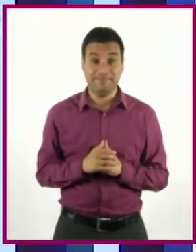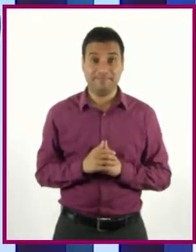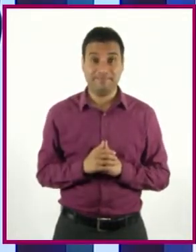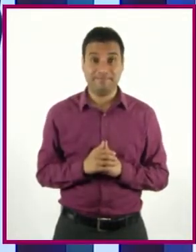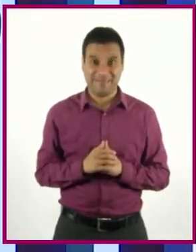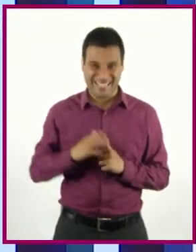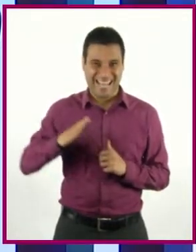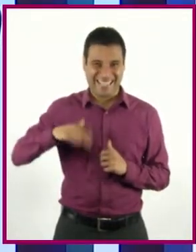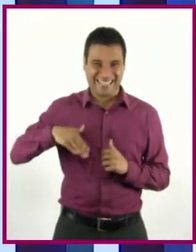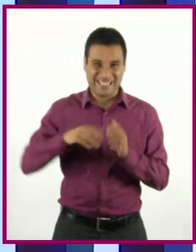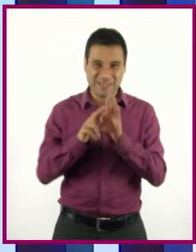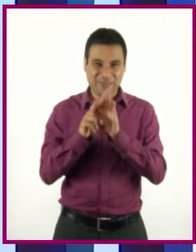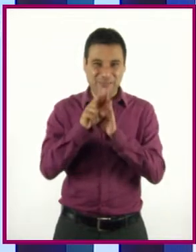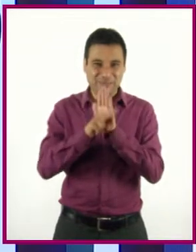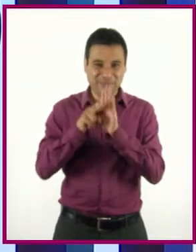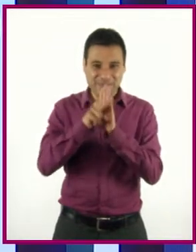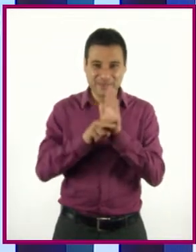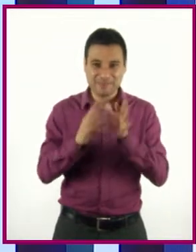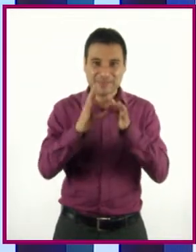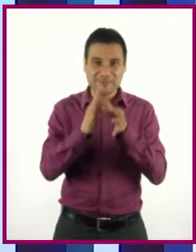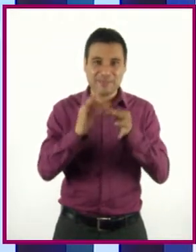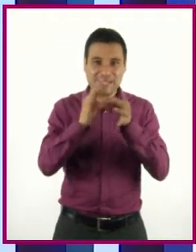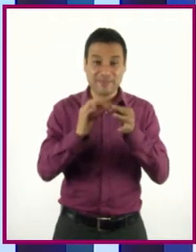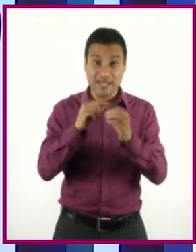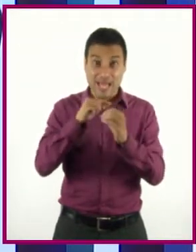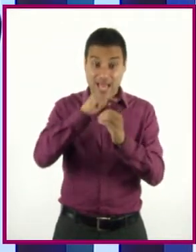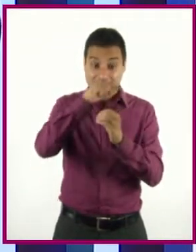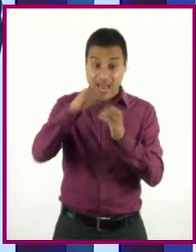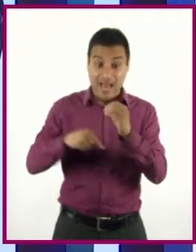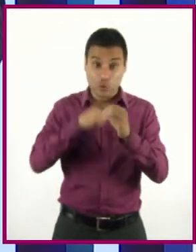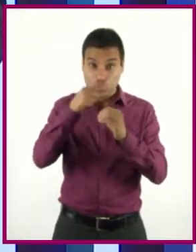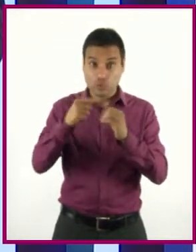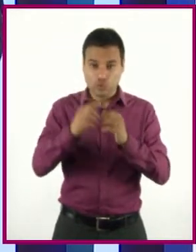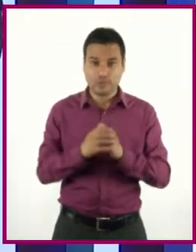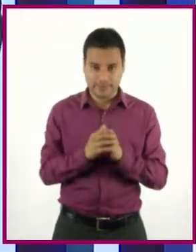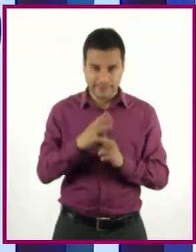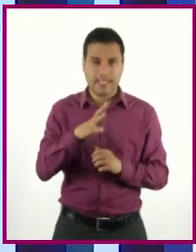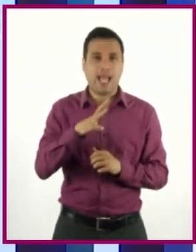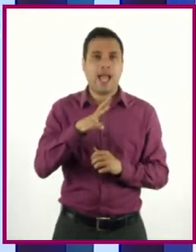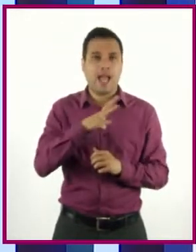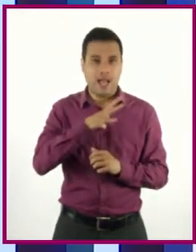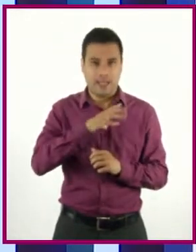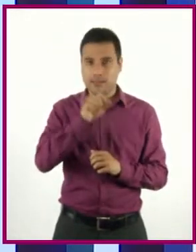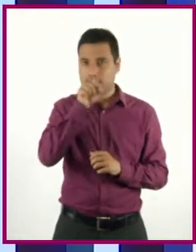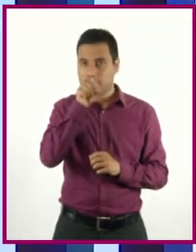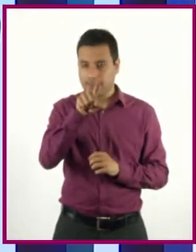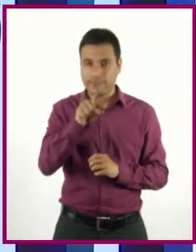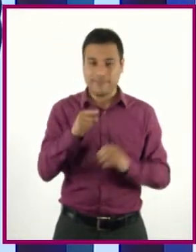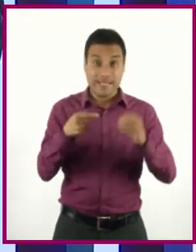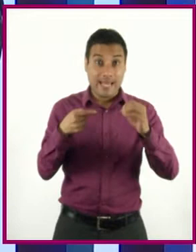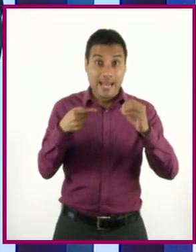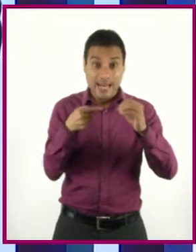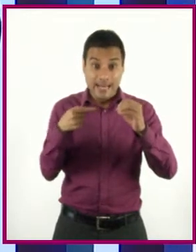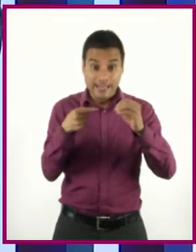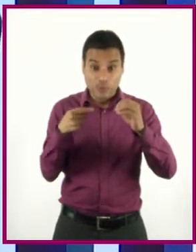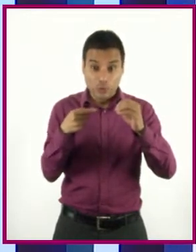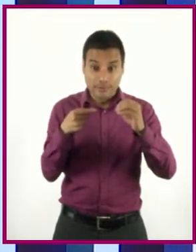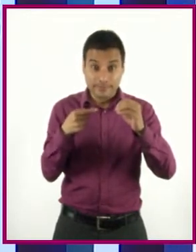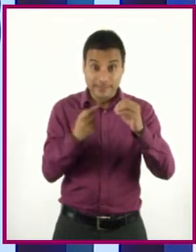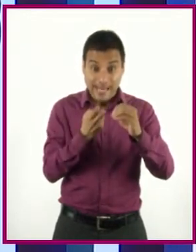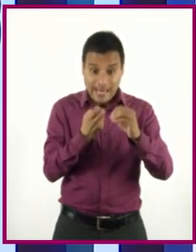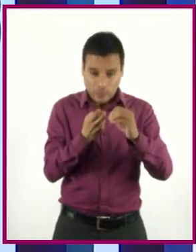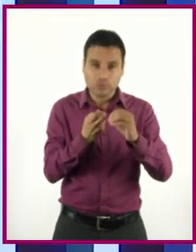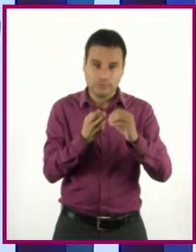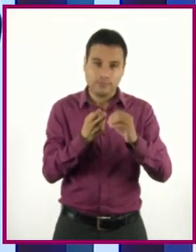se expuso en el video que observamos, los átomos a su vez están conformados por electrones, los cuales son partículas con